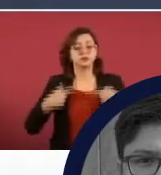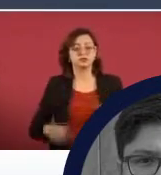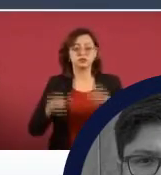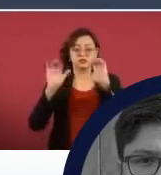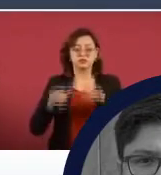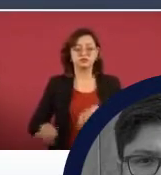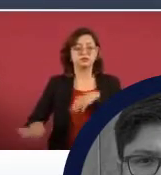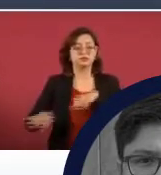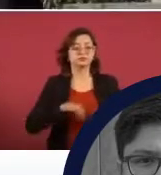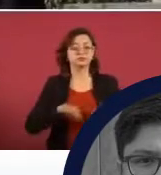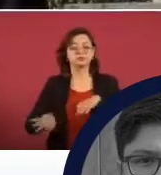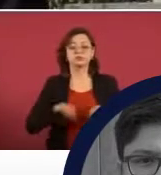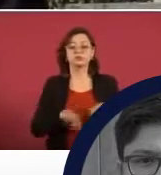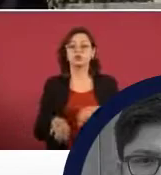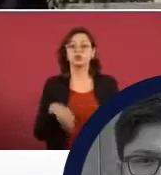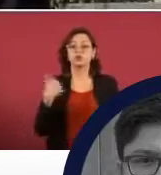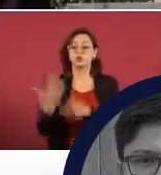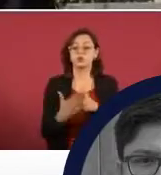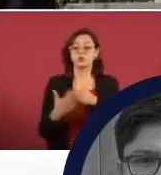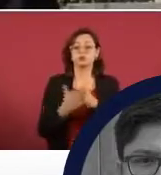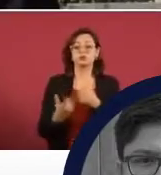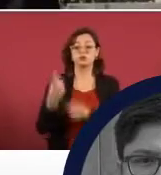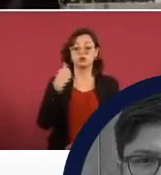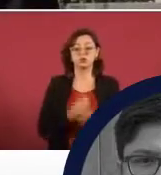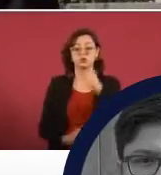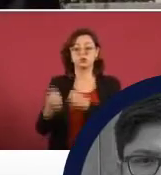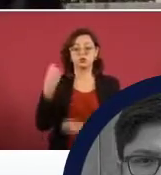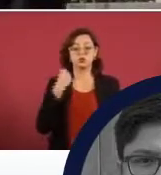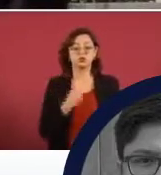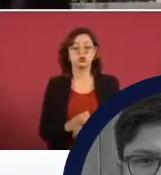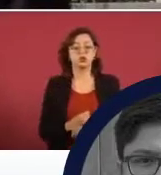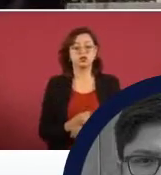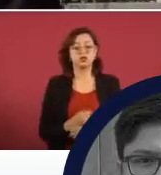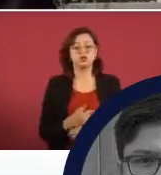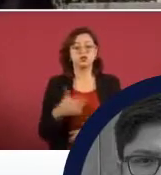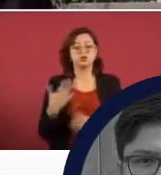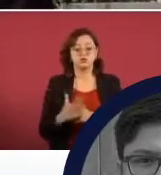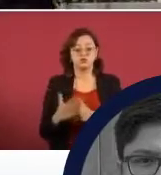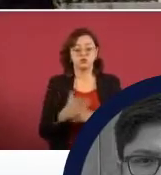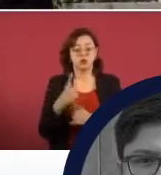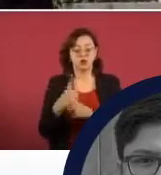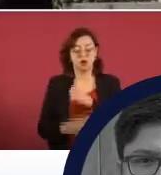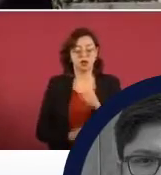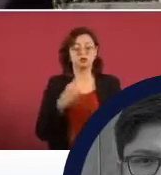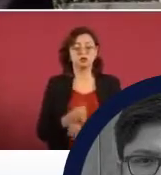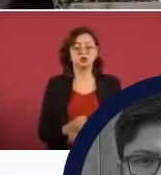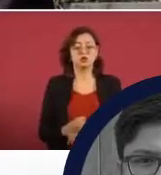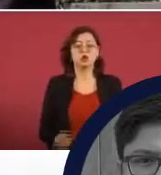Gibran? ¿Qué riesgos verías que debe de sortear el presidente?